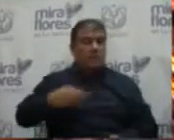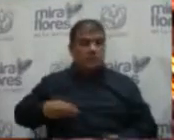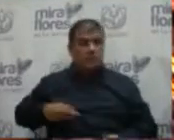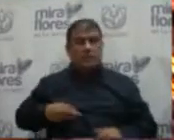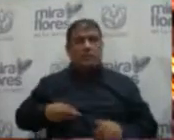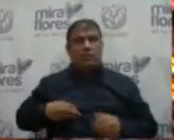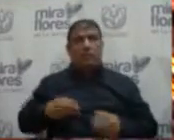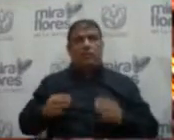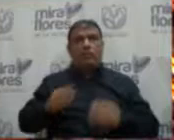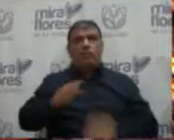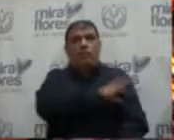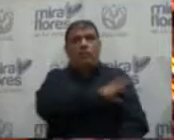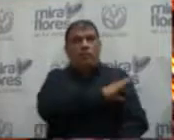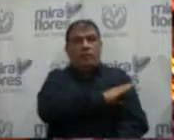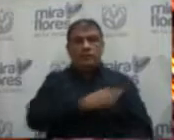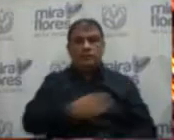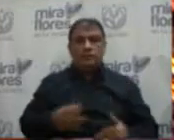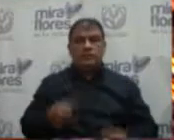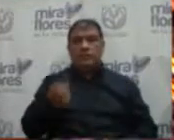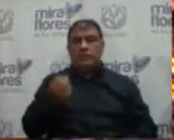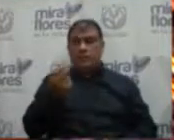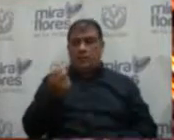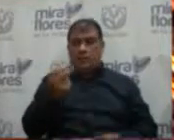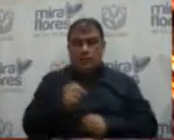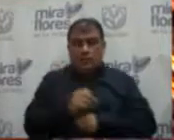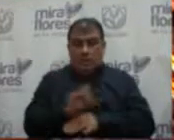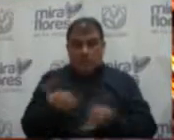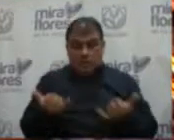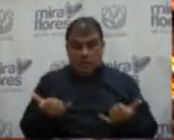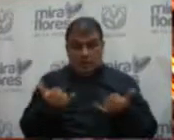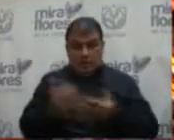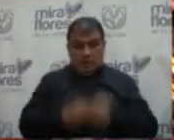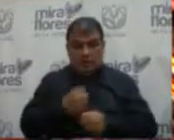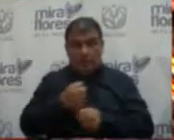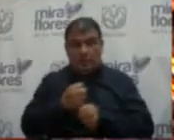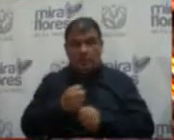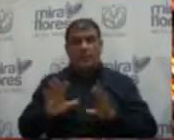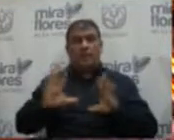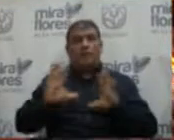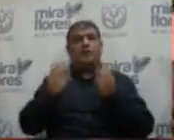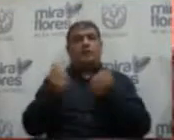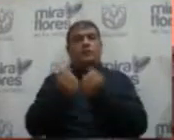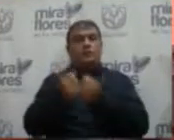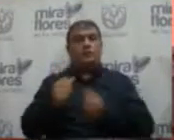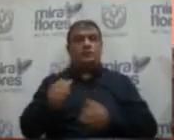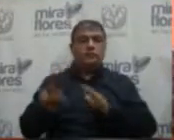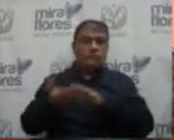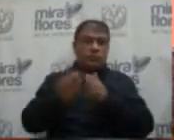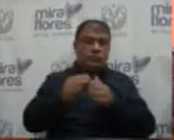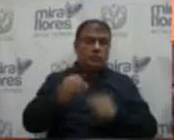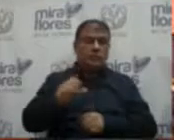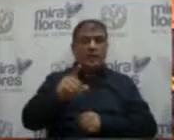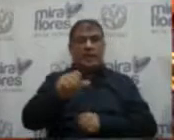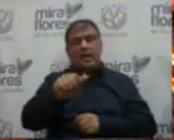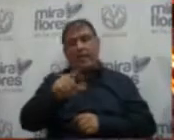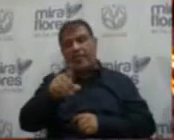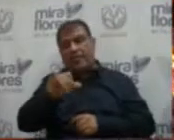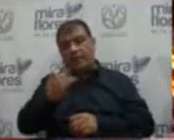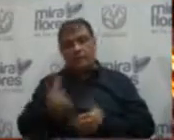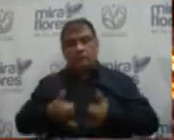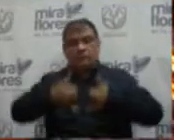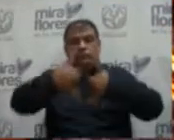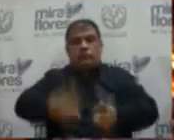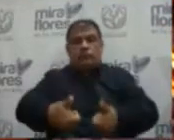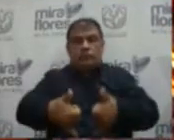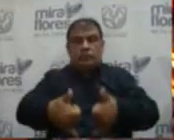Público. El 12 de julio de este año, la Asociación Ciudadanos al Día entregó a la Municipalidad de Miraflores